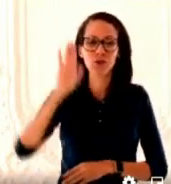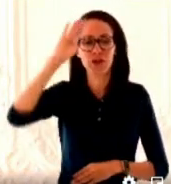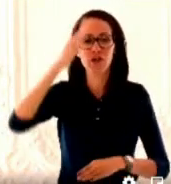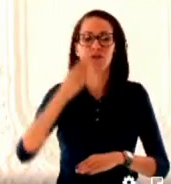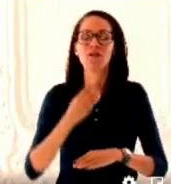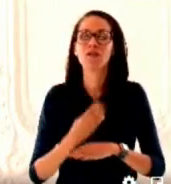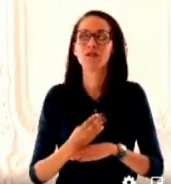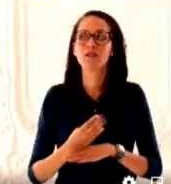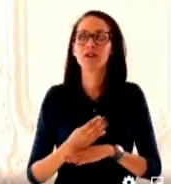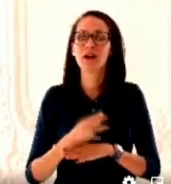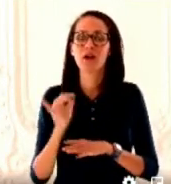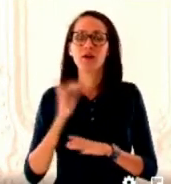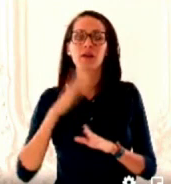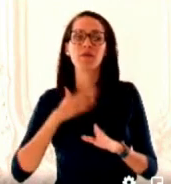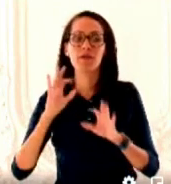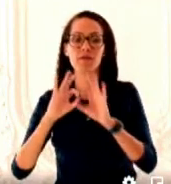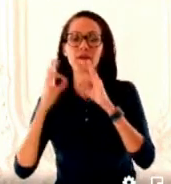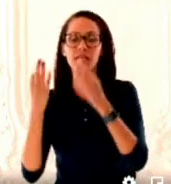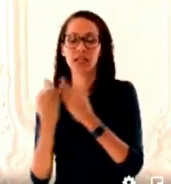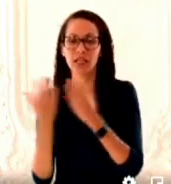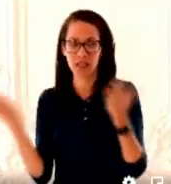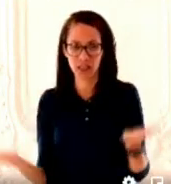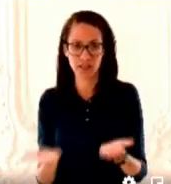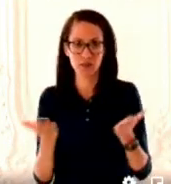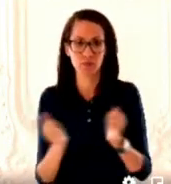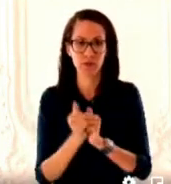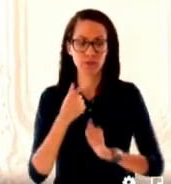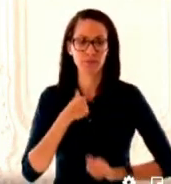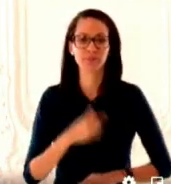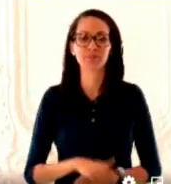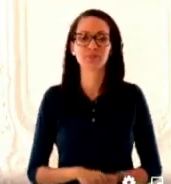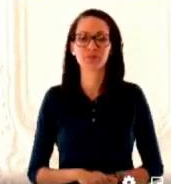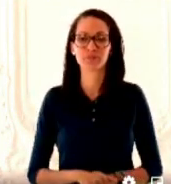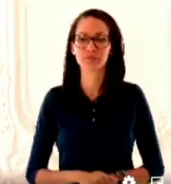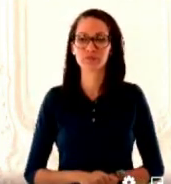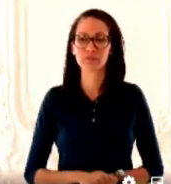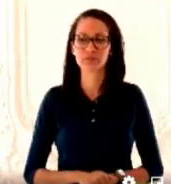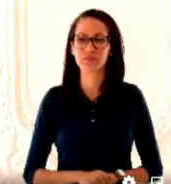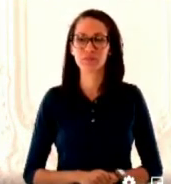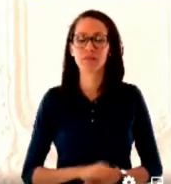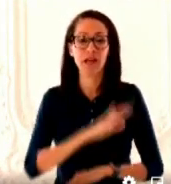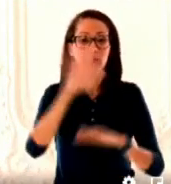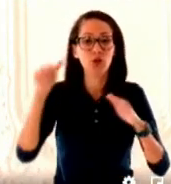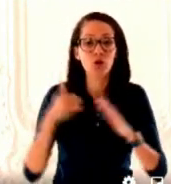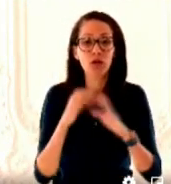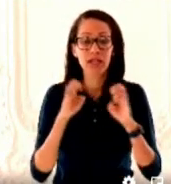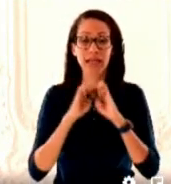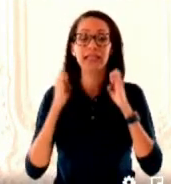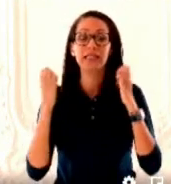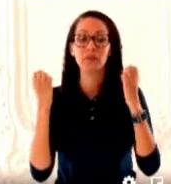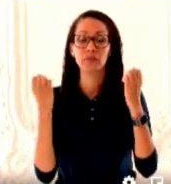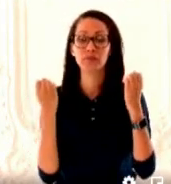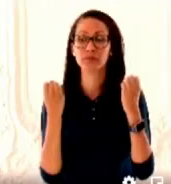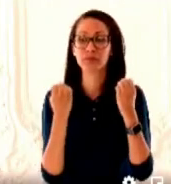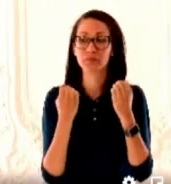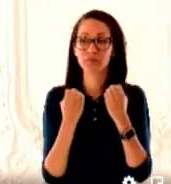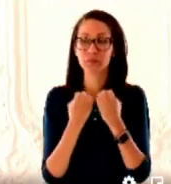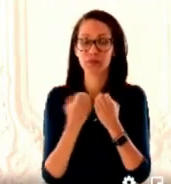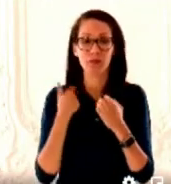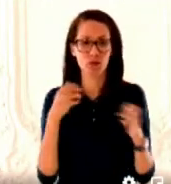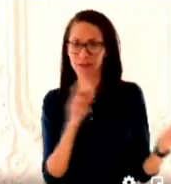mi familia que me acompaña en la mañana de hoy. A todo el equipo, estamos